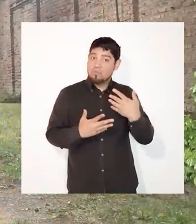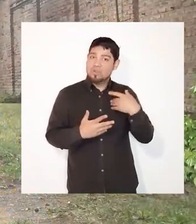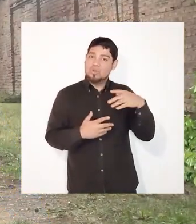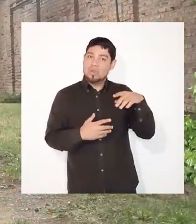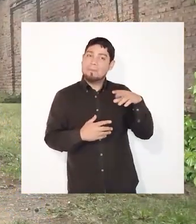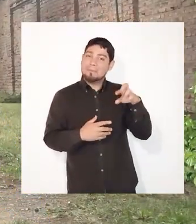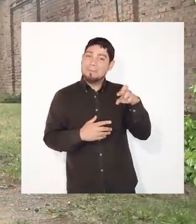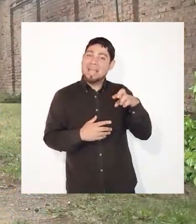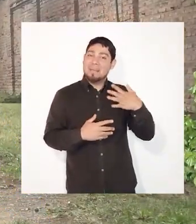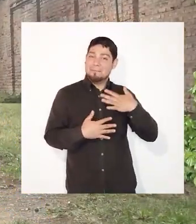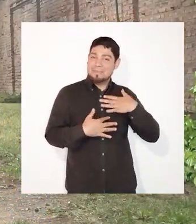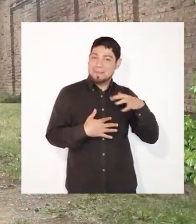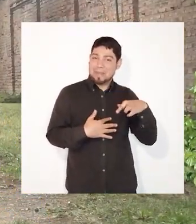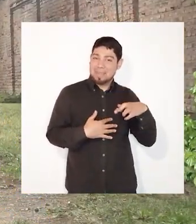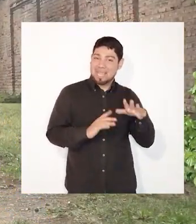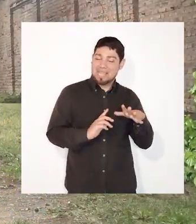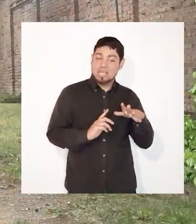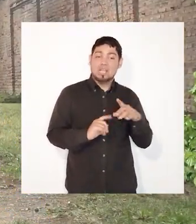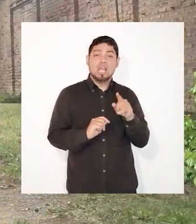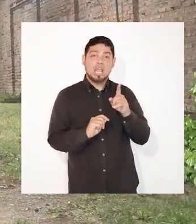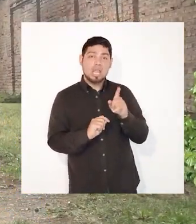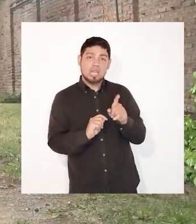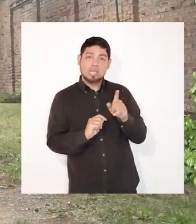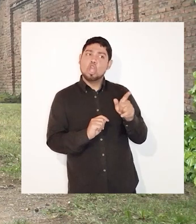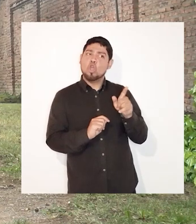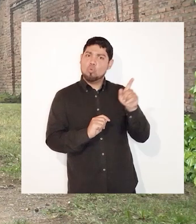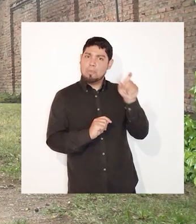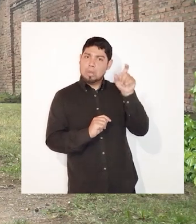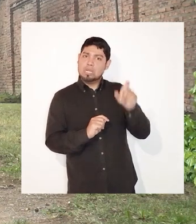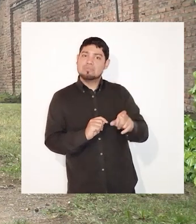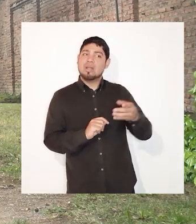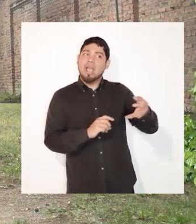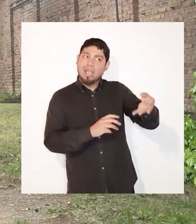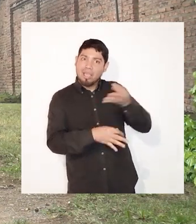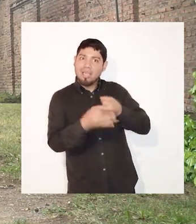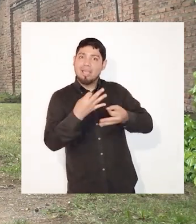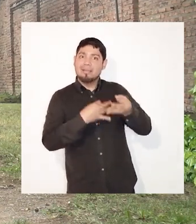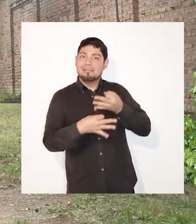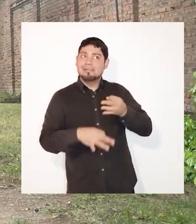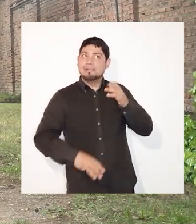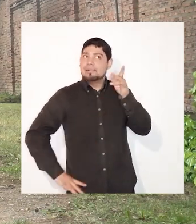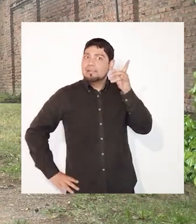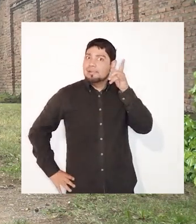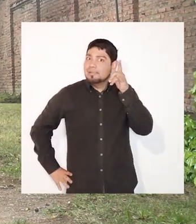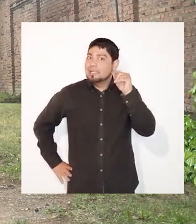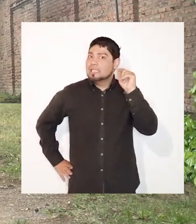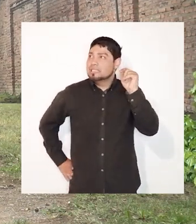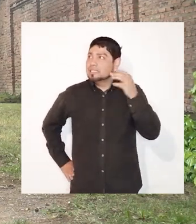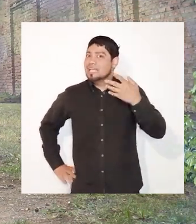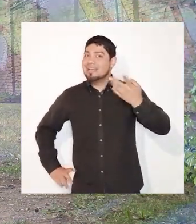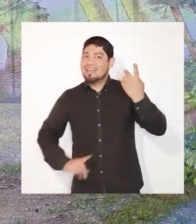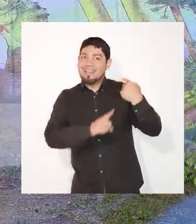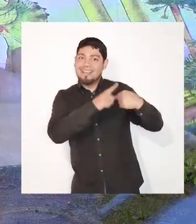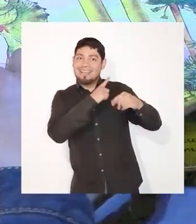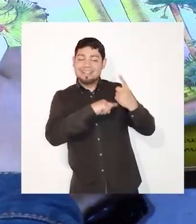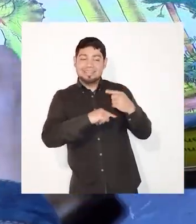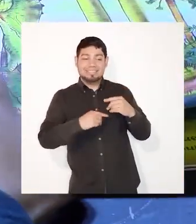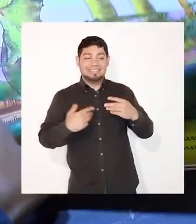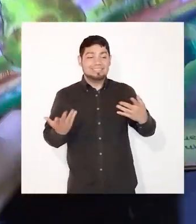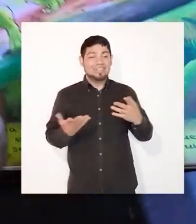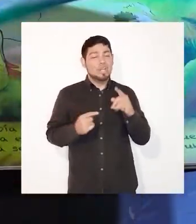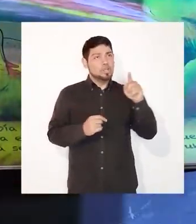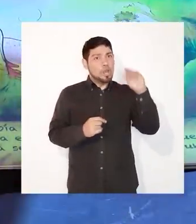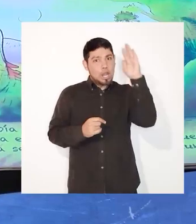abuelo paterno, pese a lo que yo lo veía muy poco, era un muy buen contador de historia y tenía la capacidad de